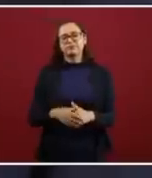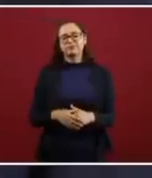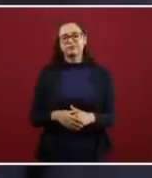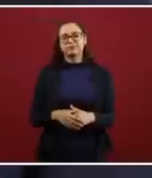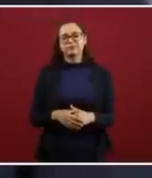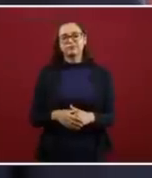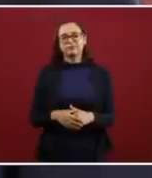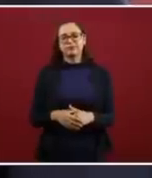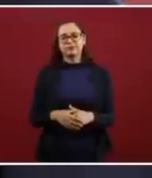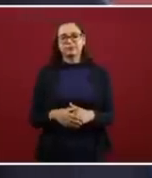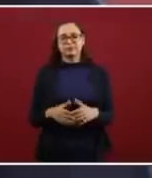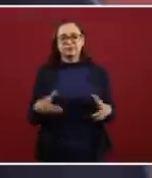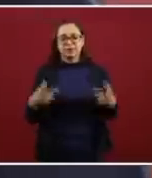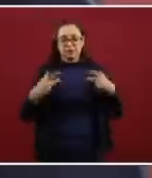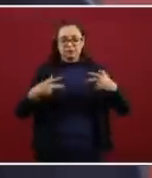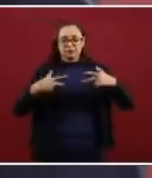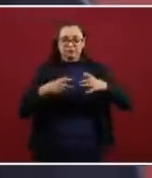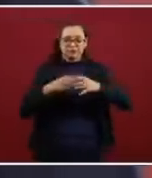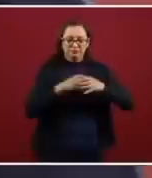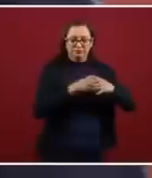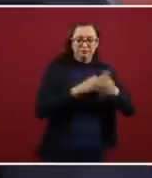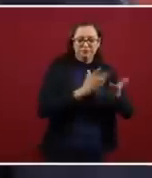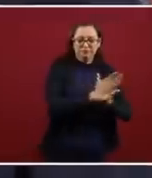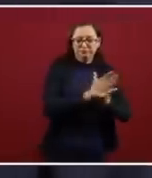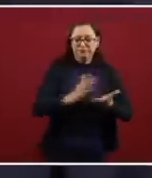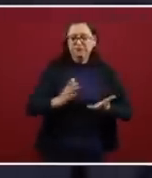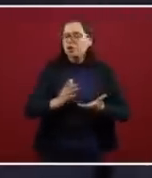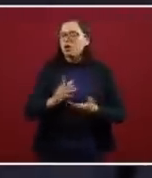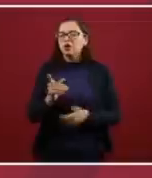no población, sino